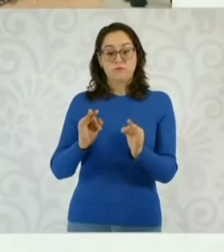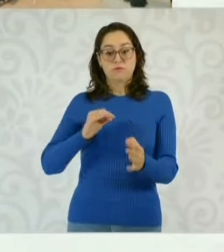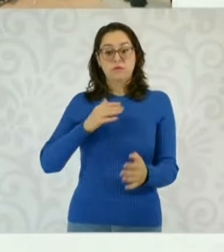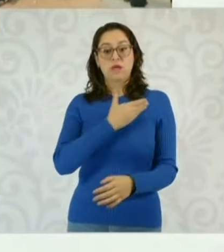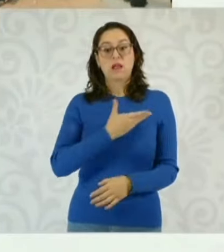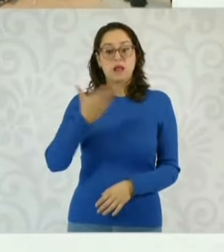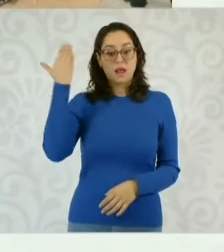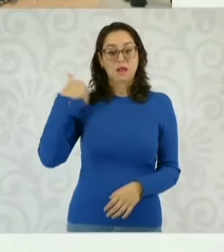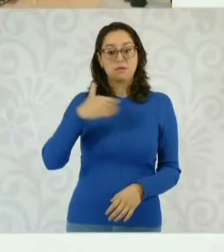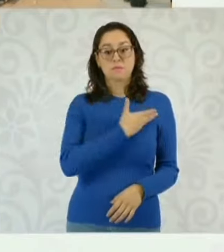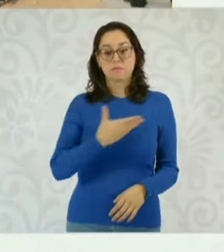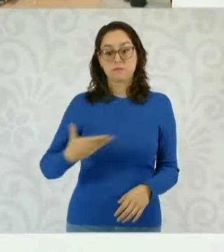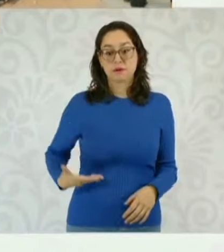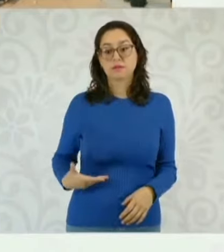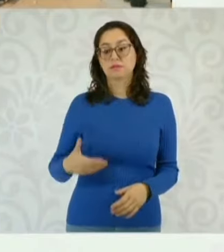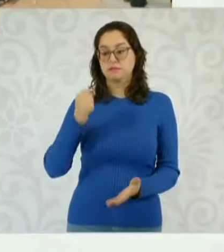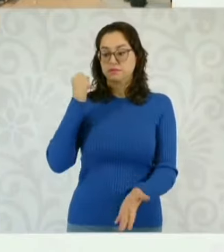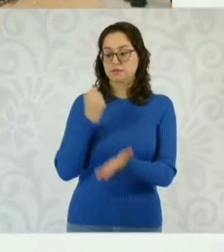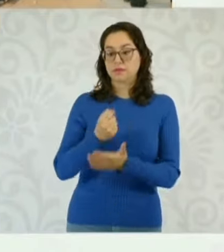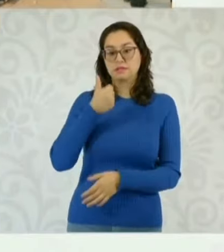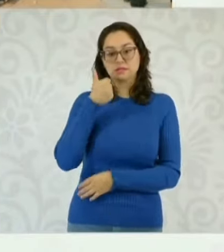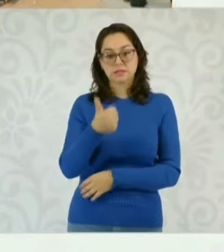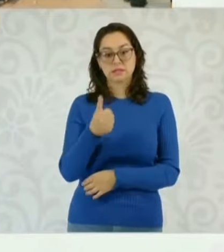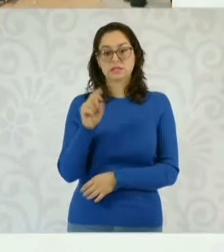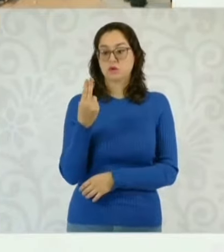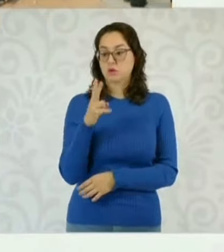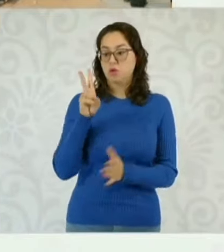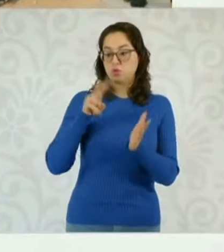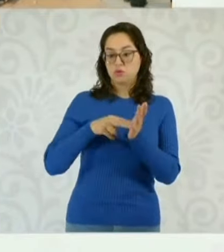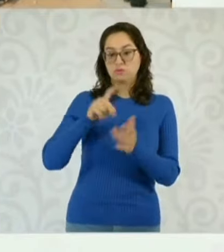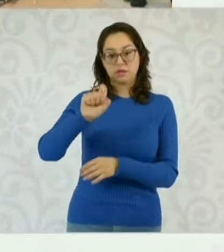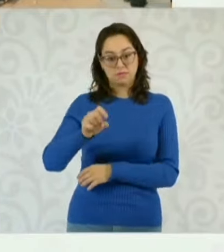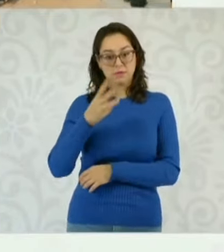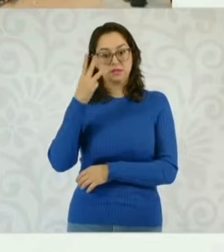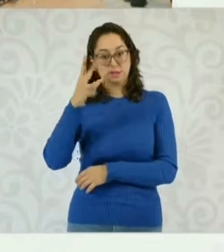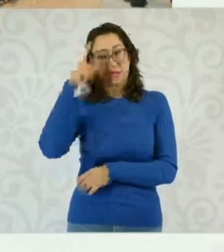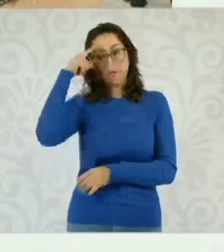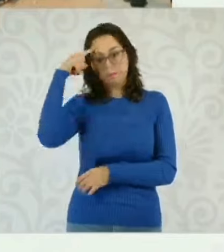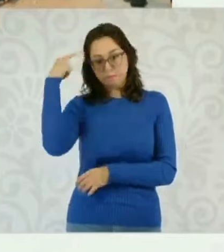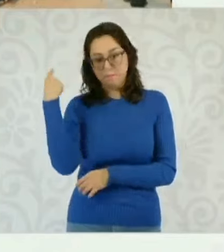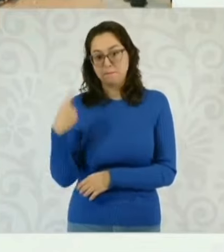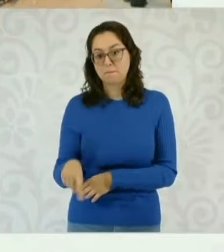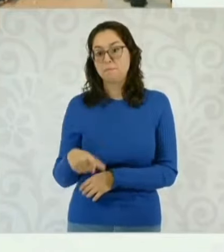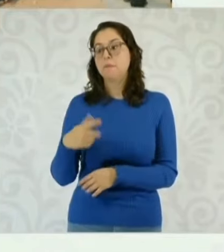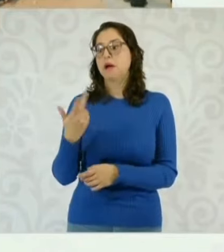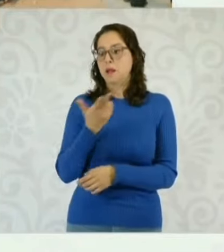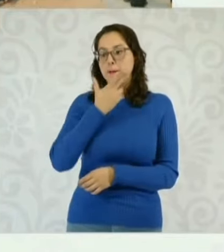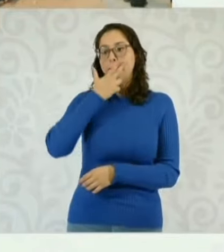decreto presidencial el 6 de noviembre del 2023 para preservar nuestra riqueza